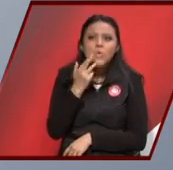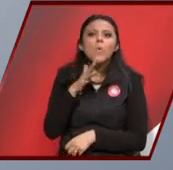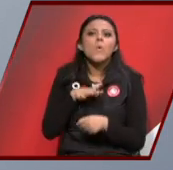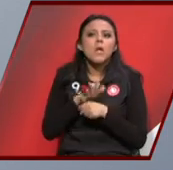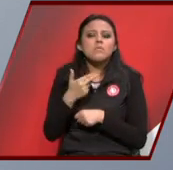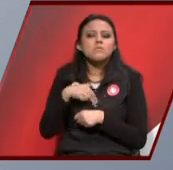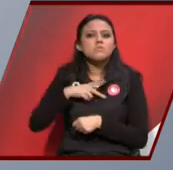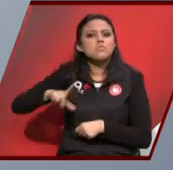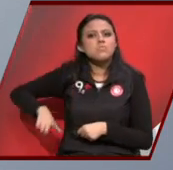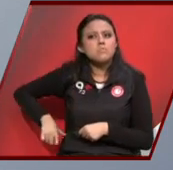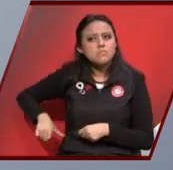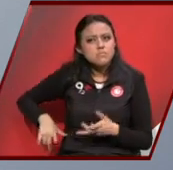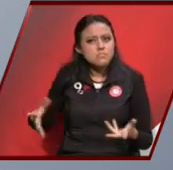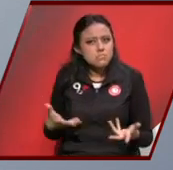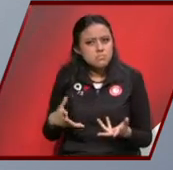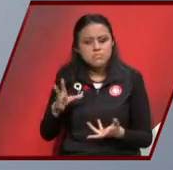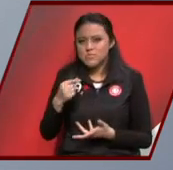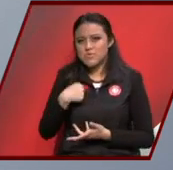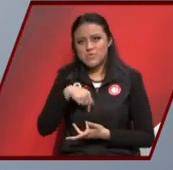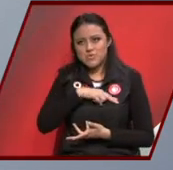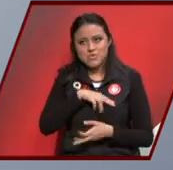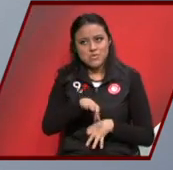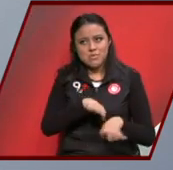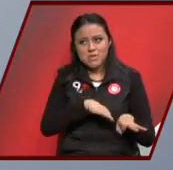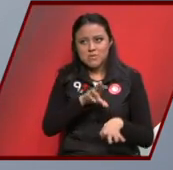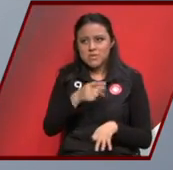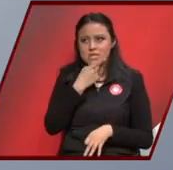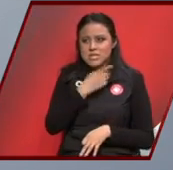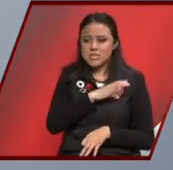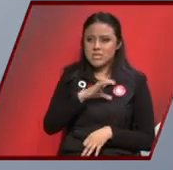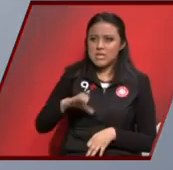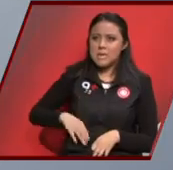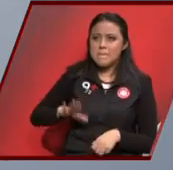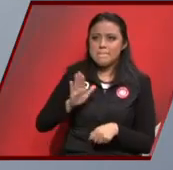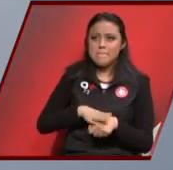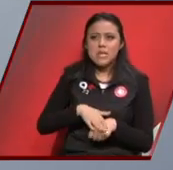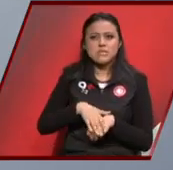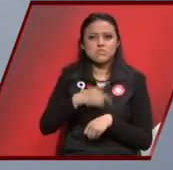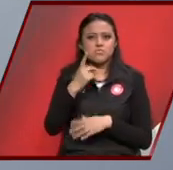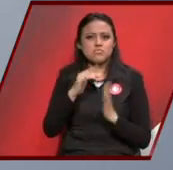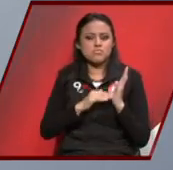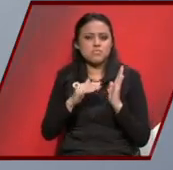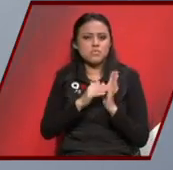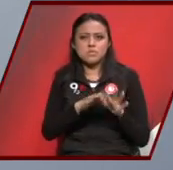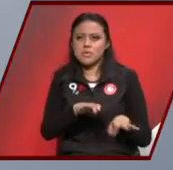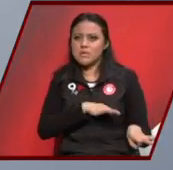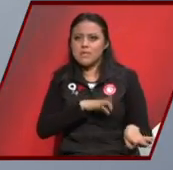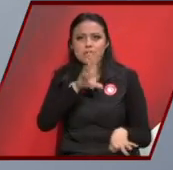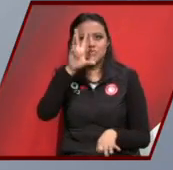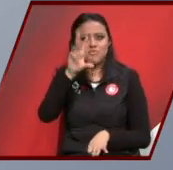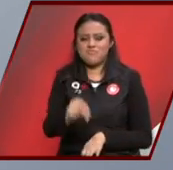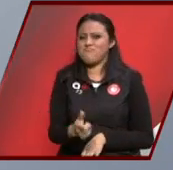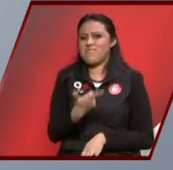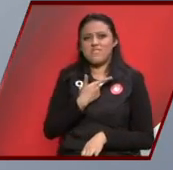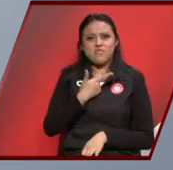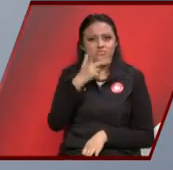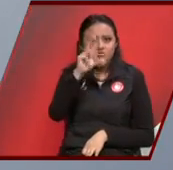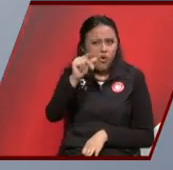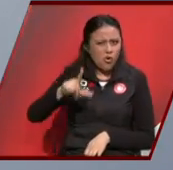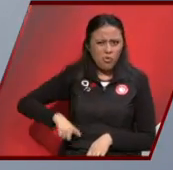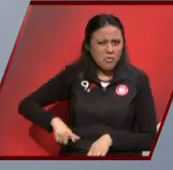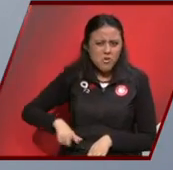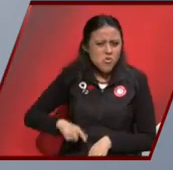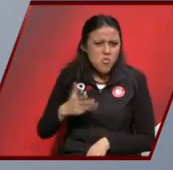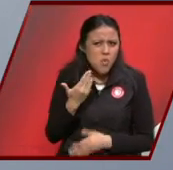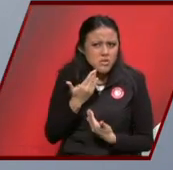la función del gobierno, el gobierno no da empleos. Yo cuando oigo candidatos que dicen, voy a generar 1,000,000 de empleos, eso me no encanta, lo hace el gobierno. Me encanta que lo digan, sí, eso,